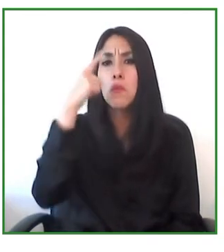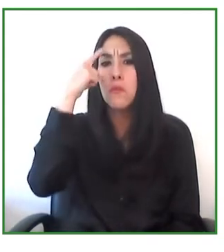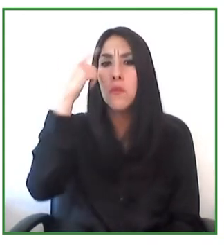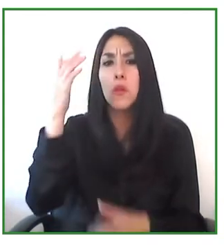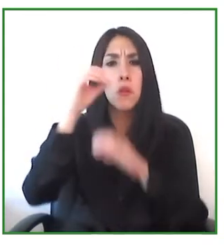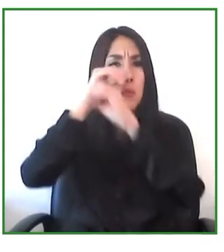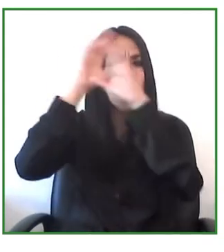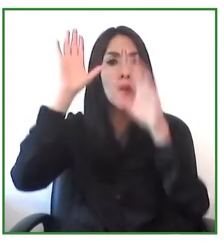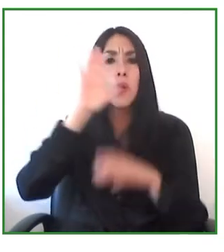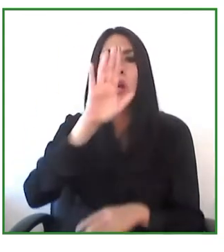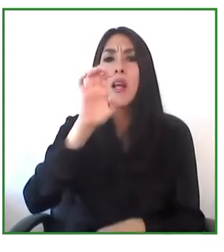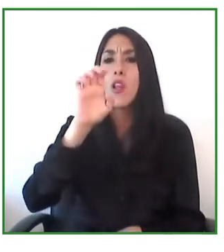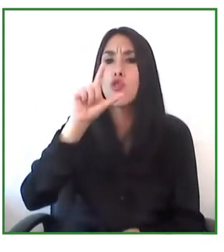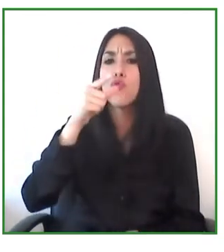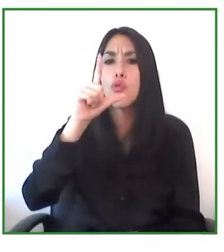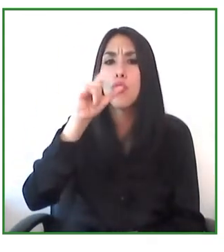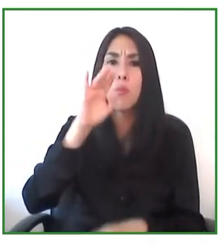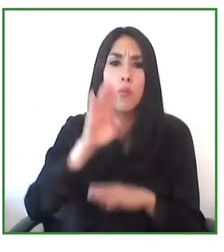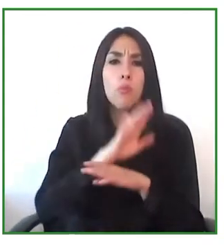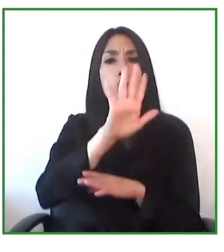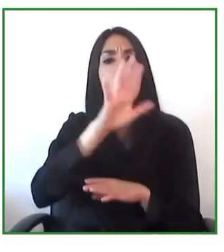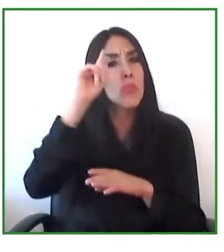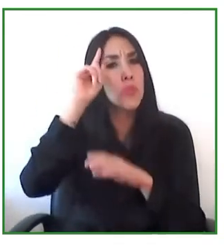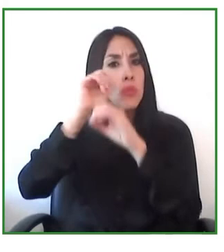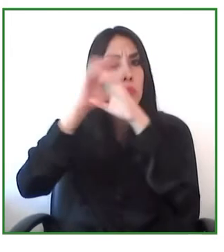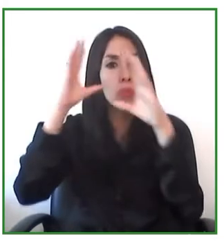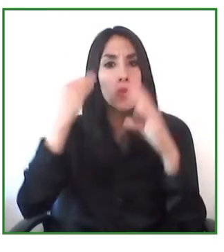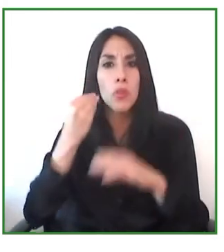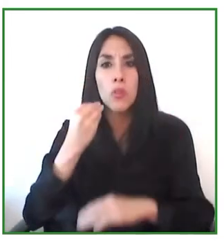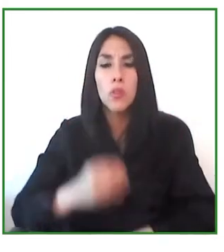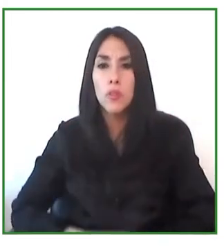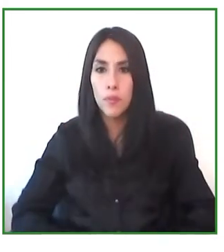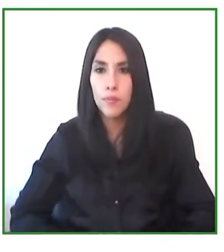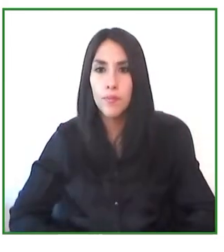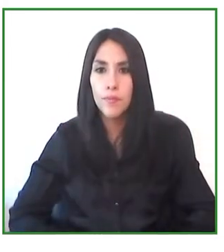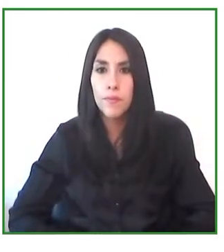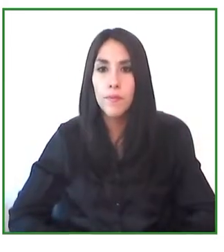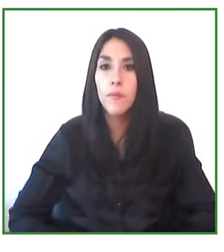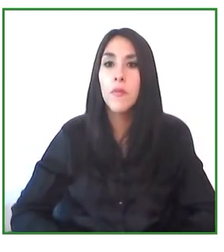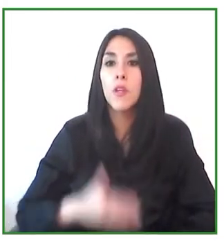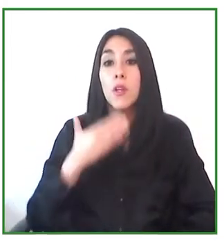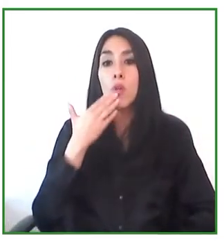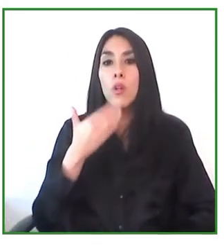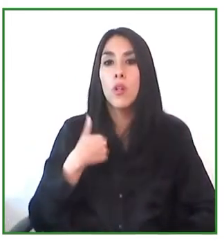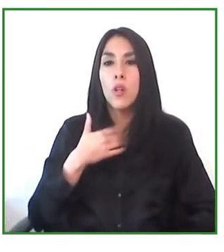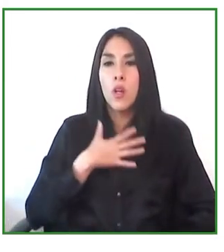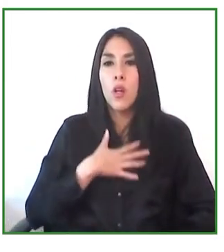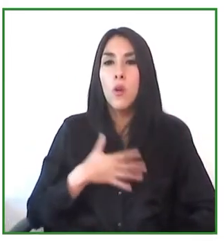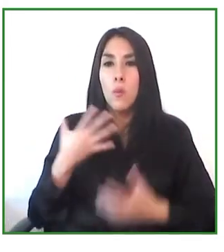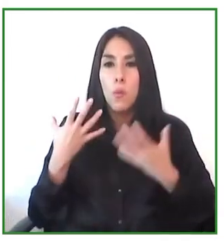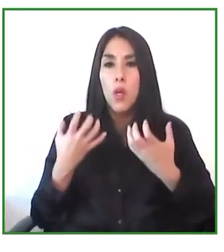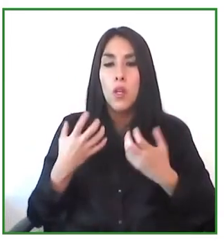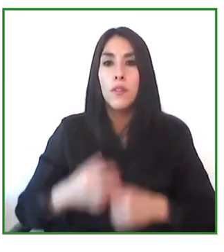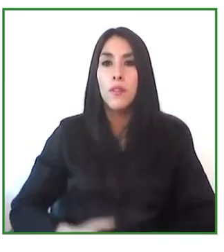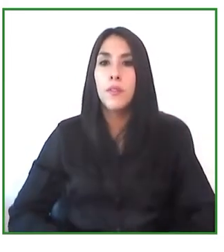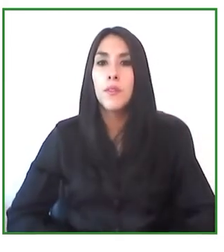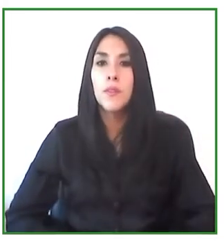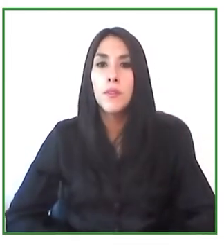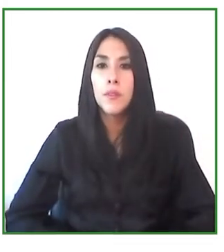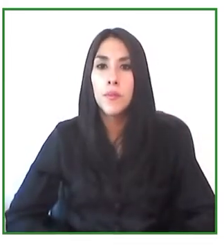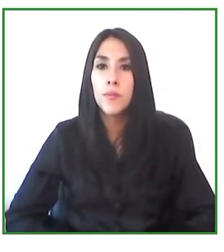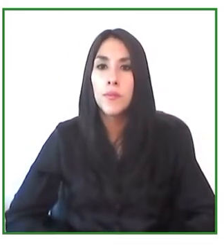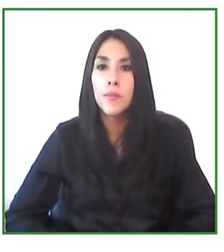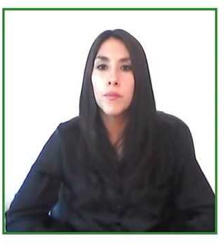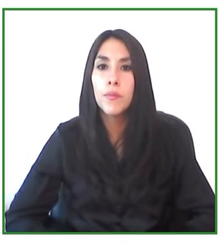Bueno, Ingrid, nuestra intención es que se tenga el uso de nuestra